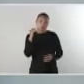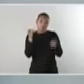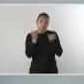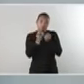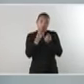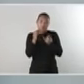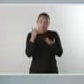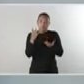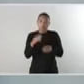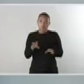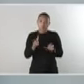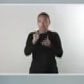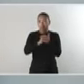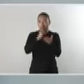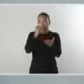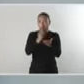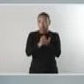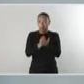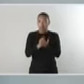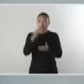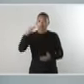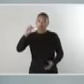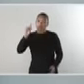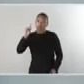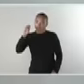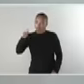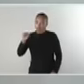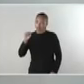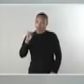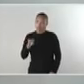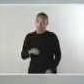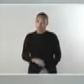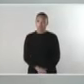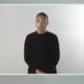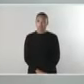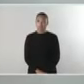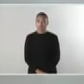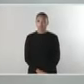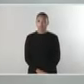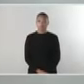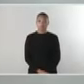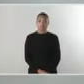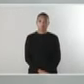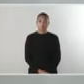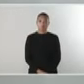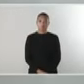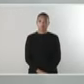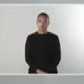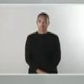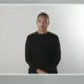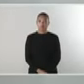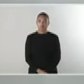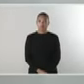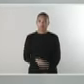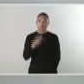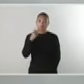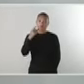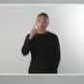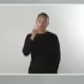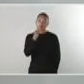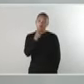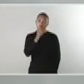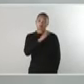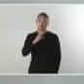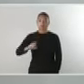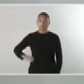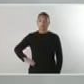se hace uno Tamaulipas es morena tiene el uso de la palabra por un minuto el candidato